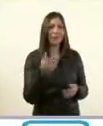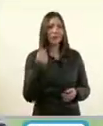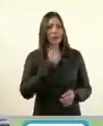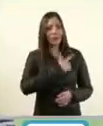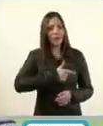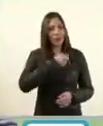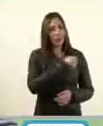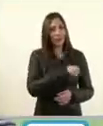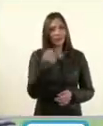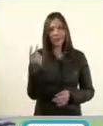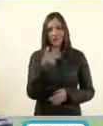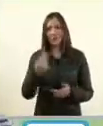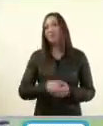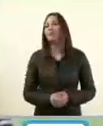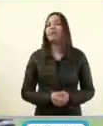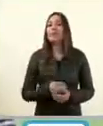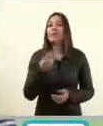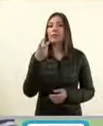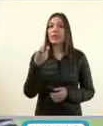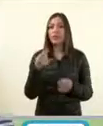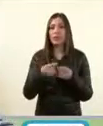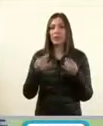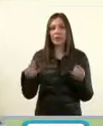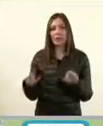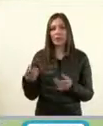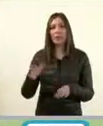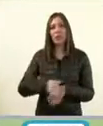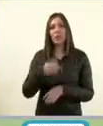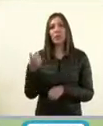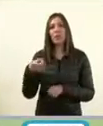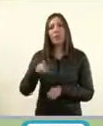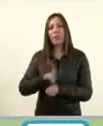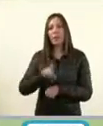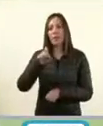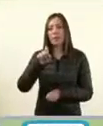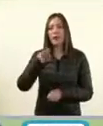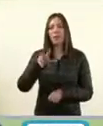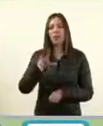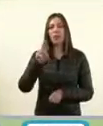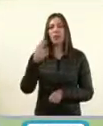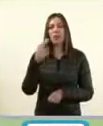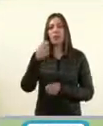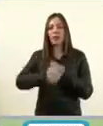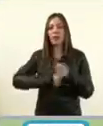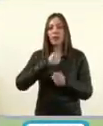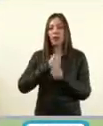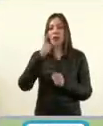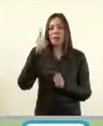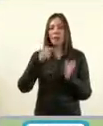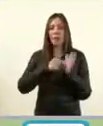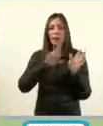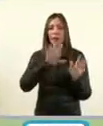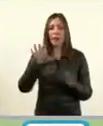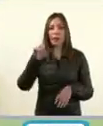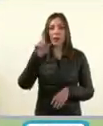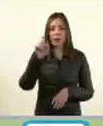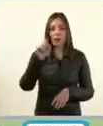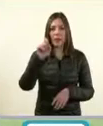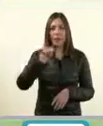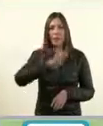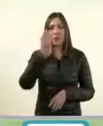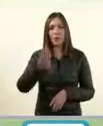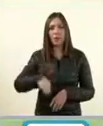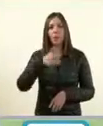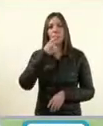gran efeméride, como decía Lili hace unos momentos, porque un 28 de noviembre del año de 1520